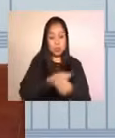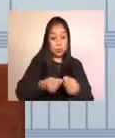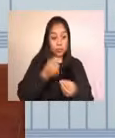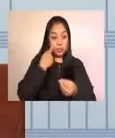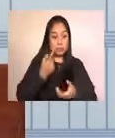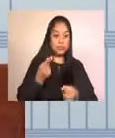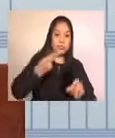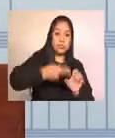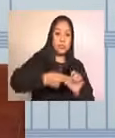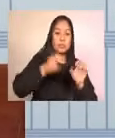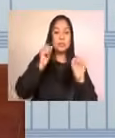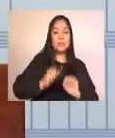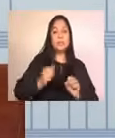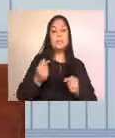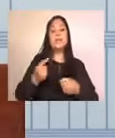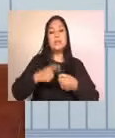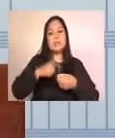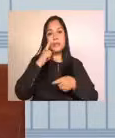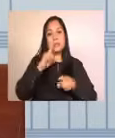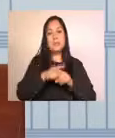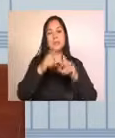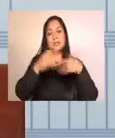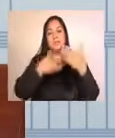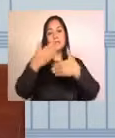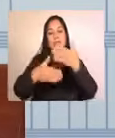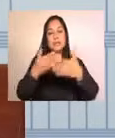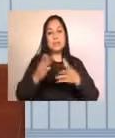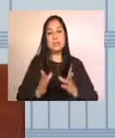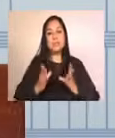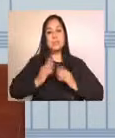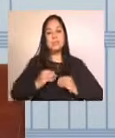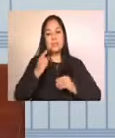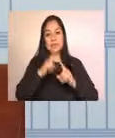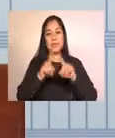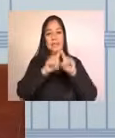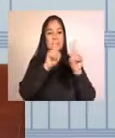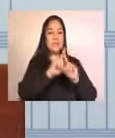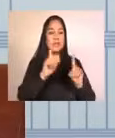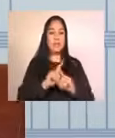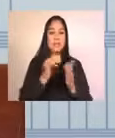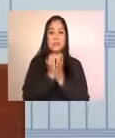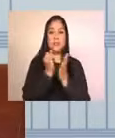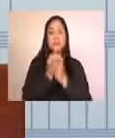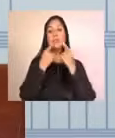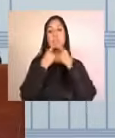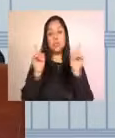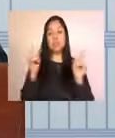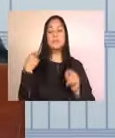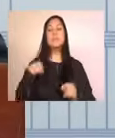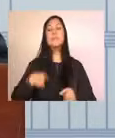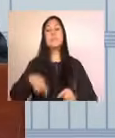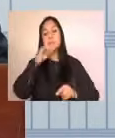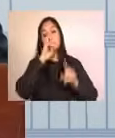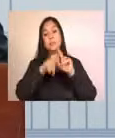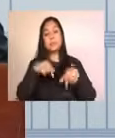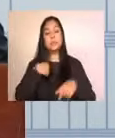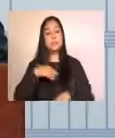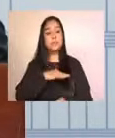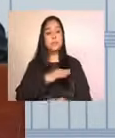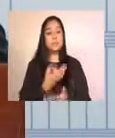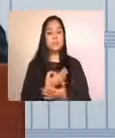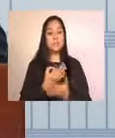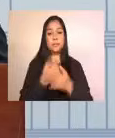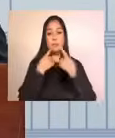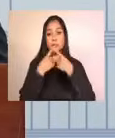de los procesos de adjudicación de las diversas dependencias públicas. También el Ministerio de Finanzas Públicas